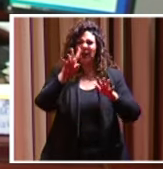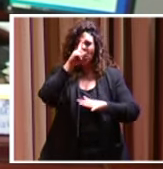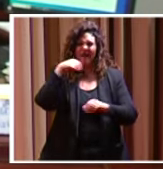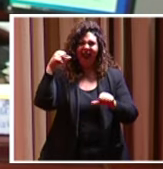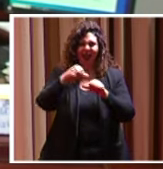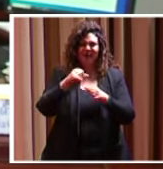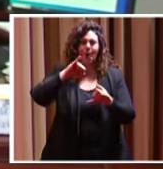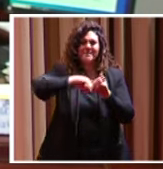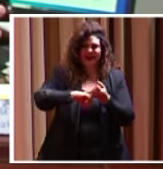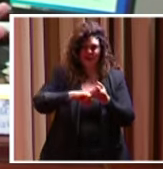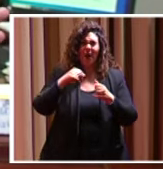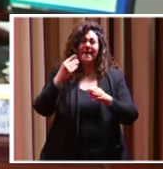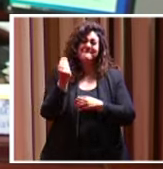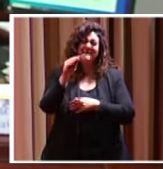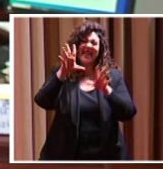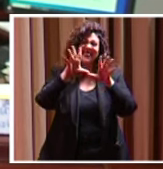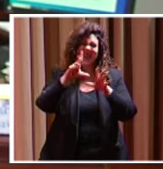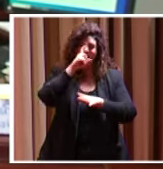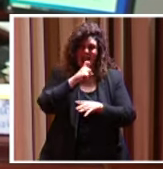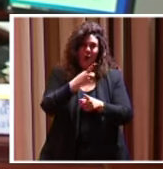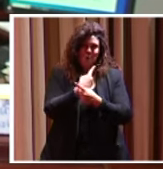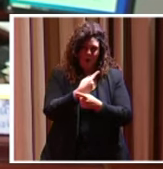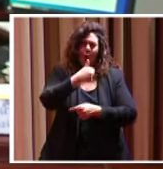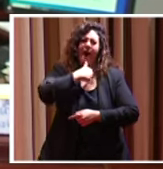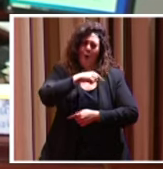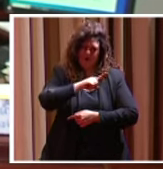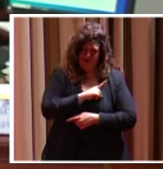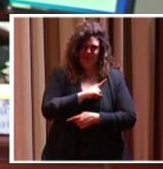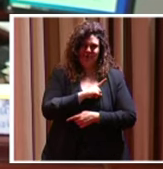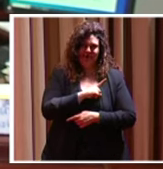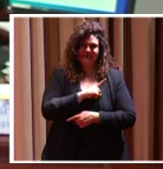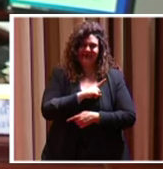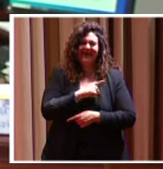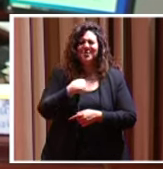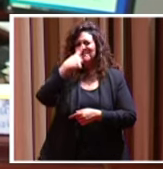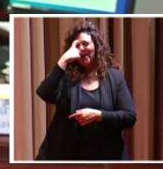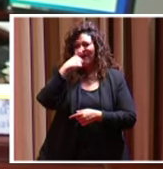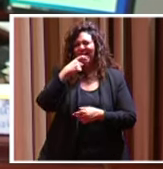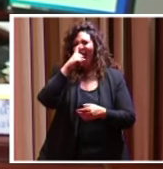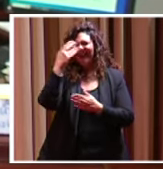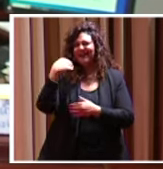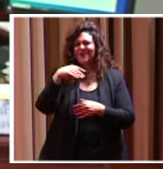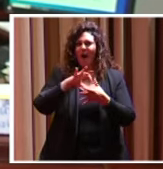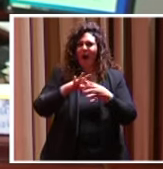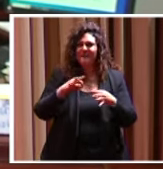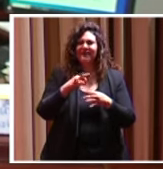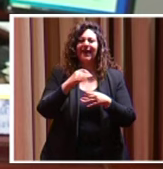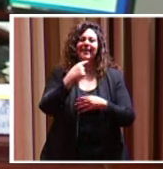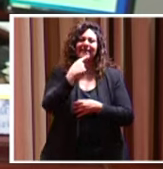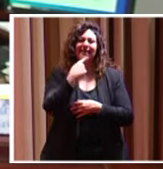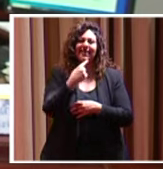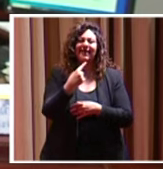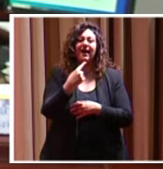más de novios. Aguantándome, lo dicen todo. Recuerdo que un viejo amigo y colega decía, mujeres de